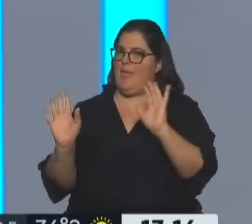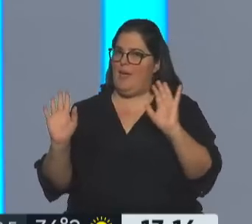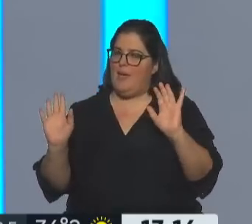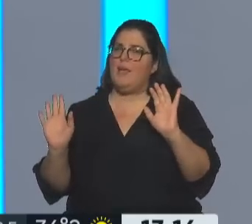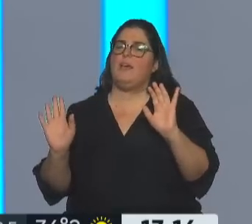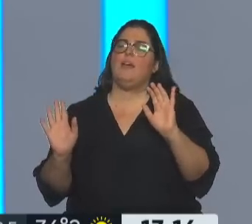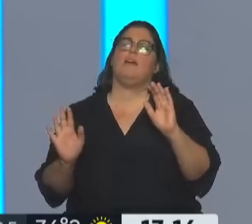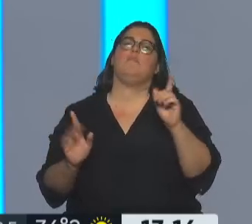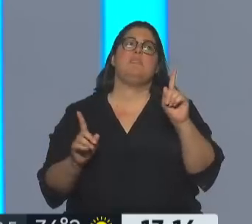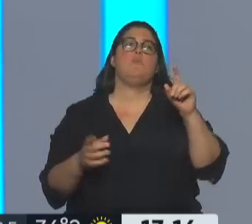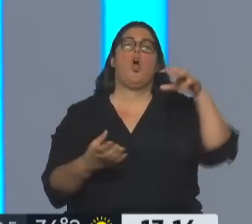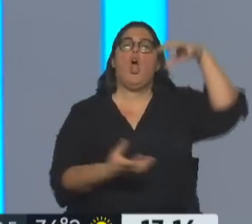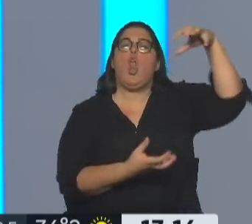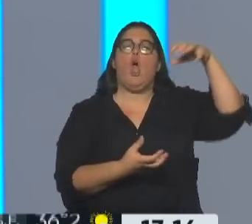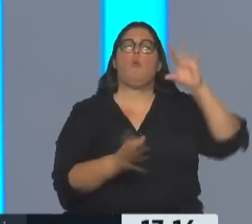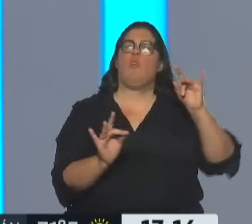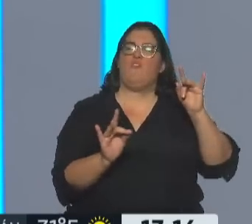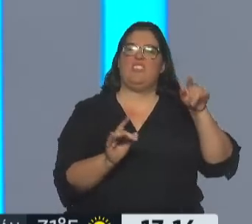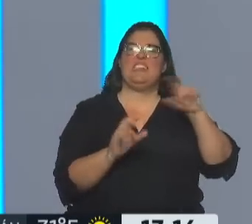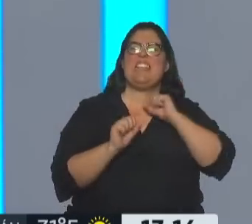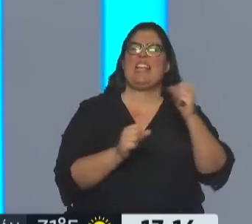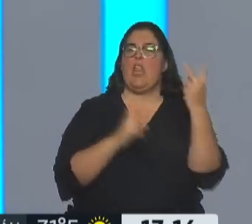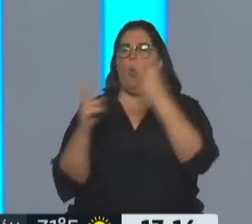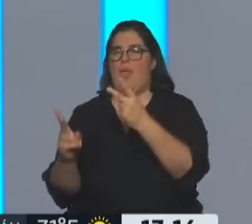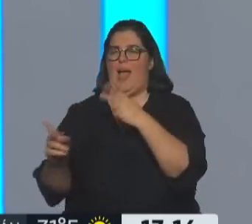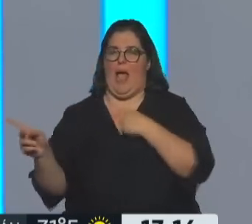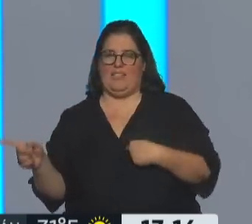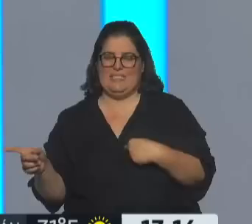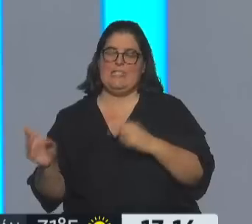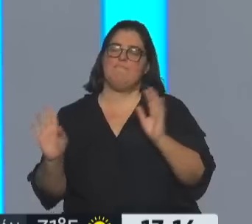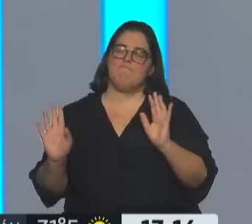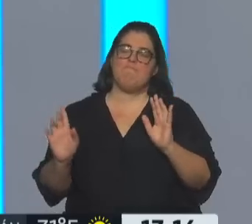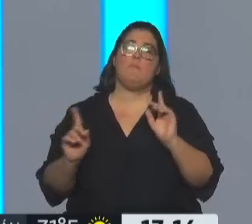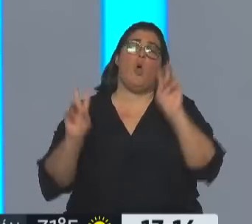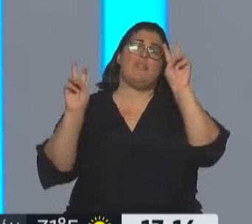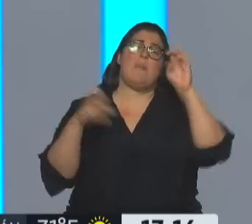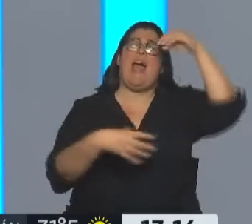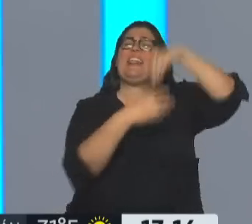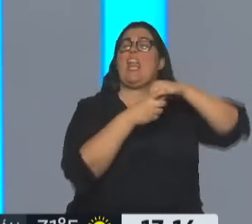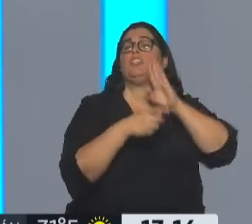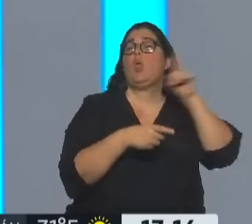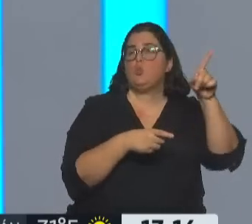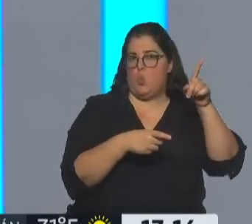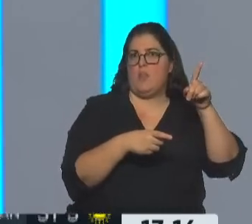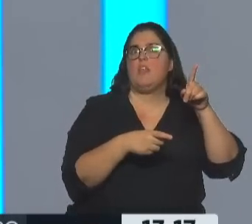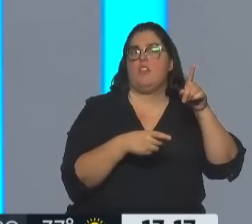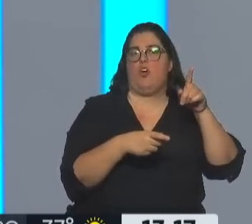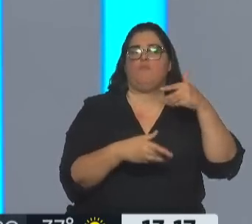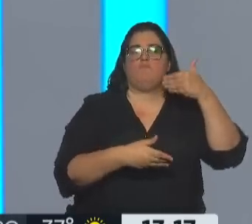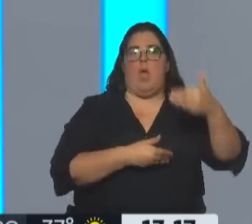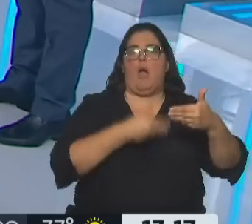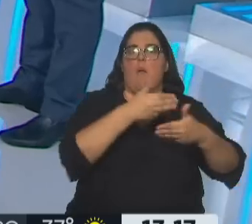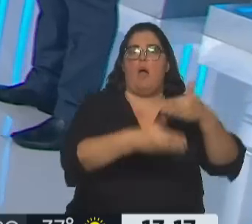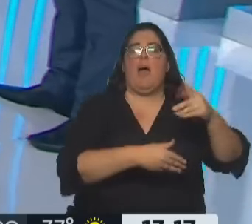incidente Blinken iba a viajar a Beijing. Entonces, primero entender cómo la cuestión doméstica, sobre todo un año que empieza a ser cada vez más electoral, ¿no? Pensando